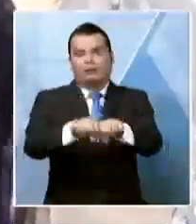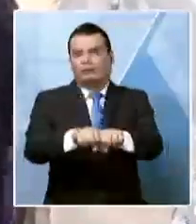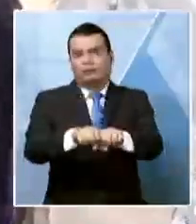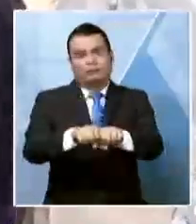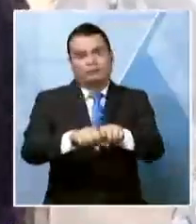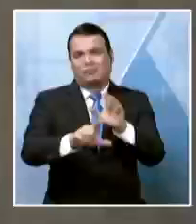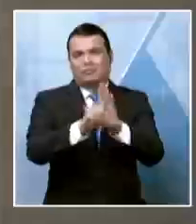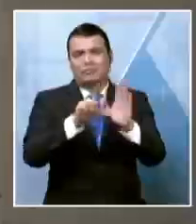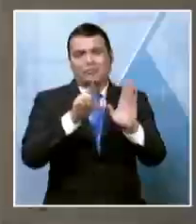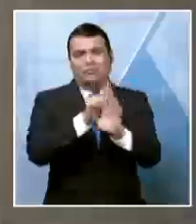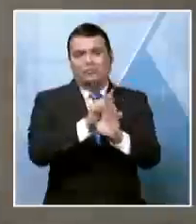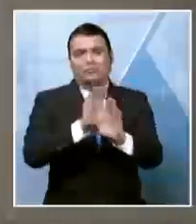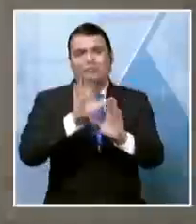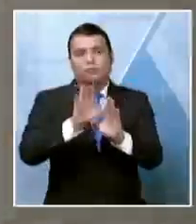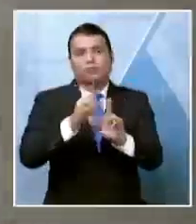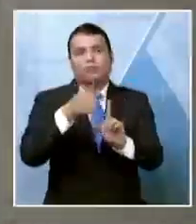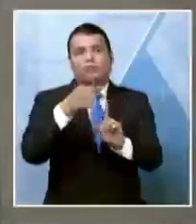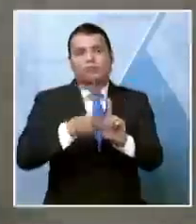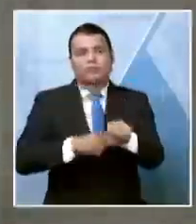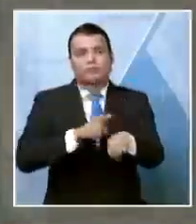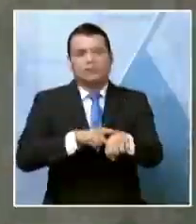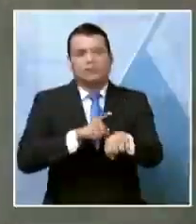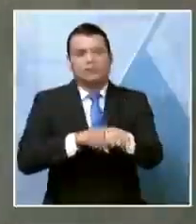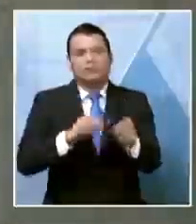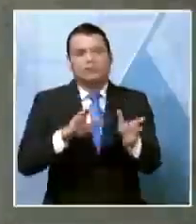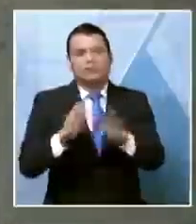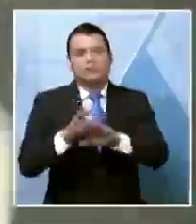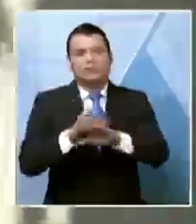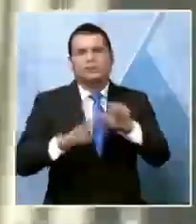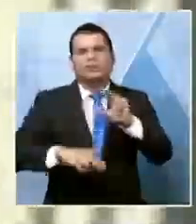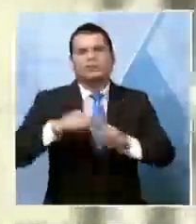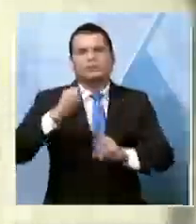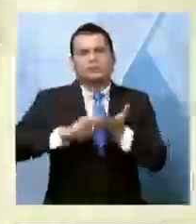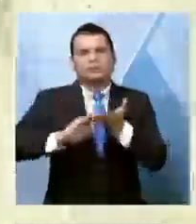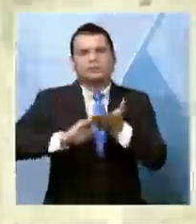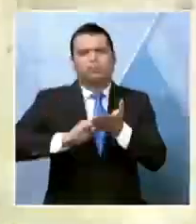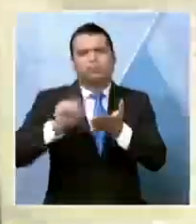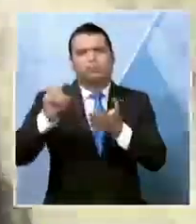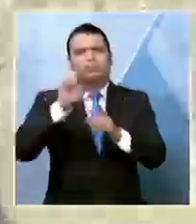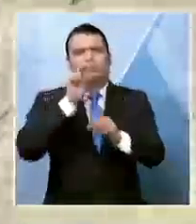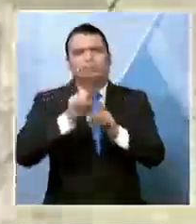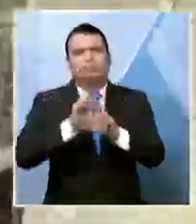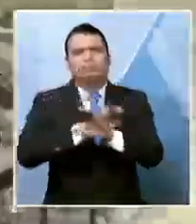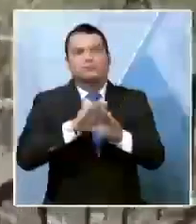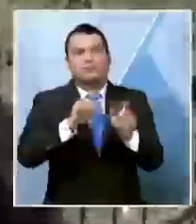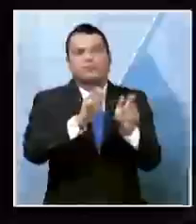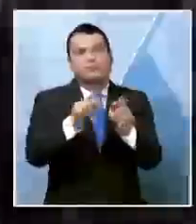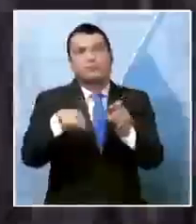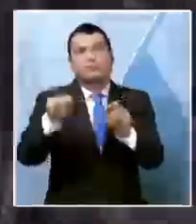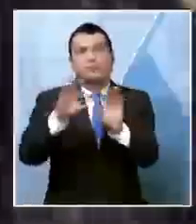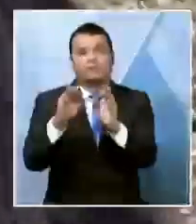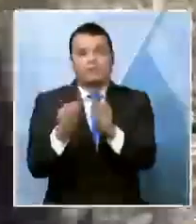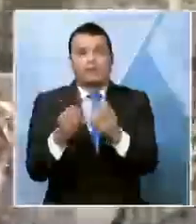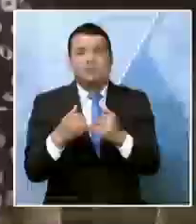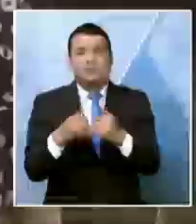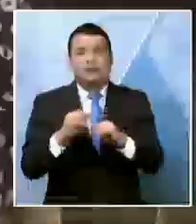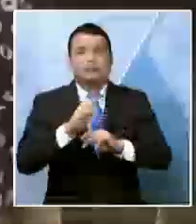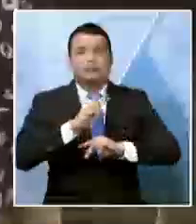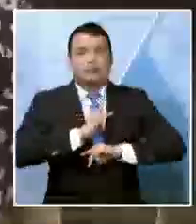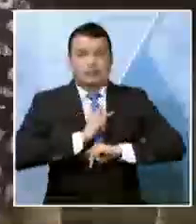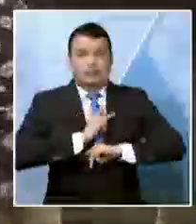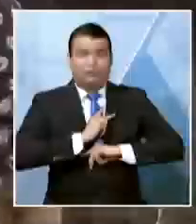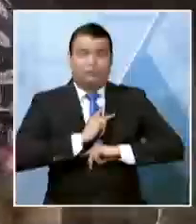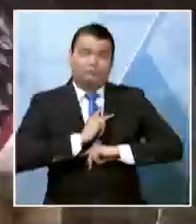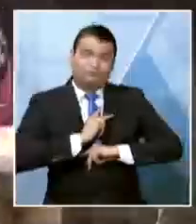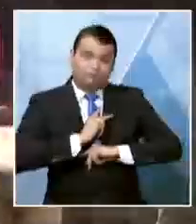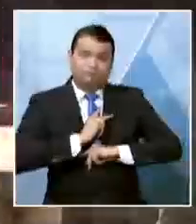invasiones ilegales y señalan que en un mes se reactivarán las obras en estos apartamentos, los cuales ya están asignados a varias familias que fueron